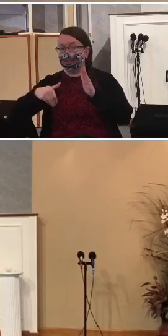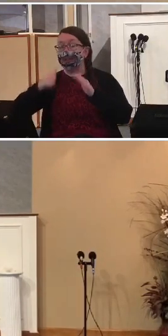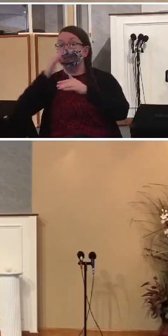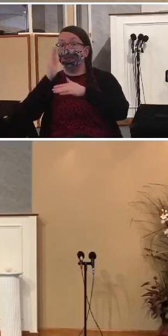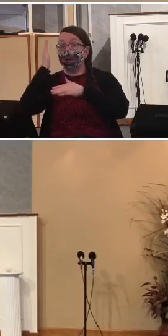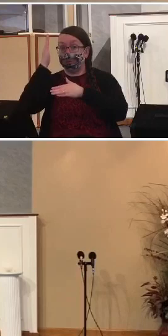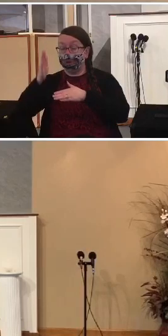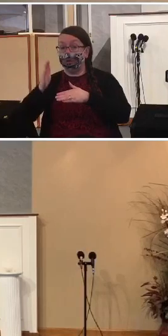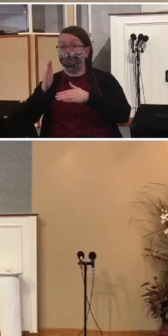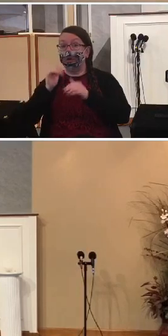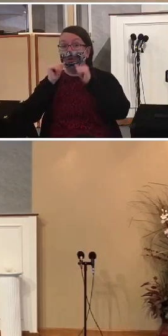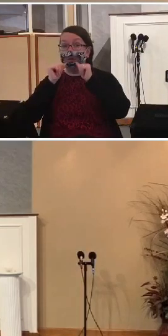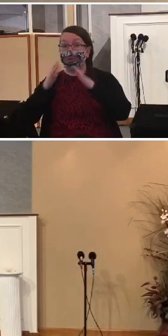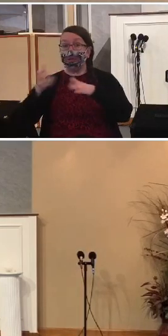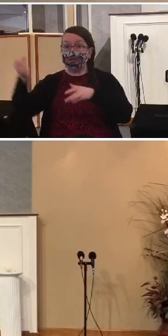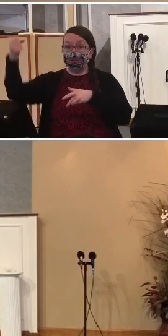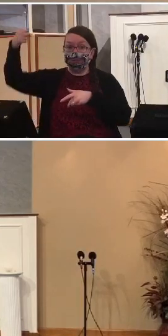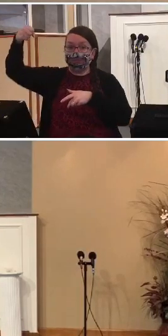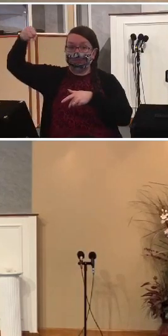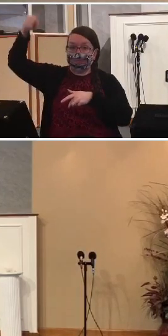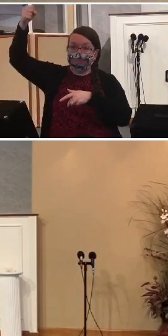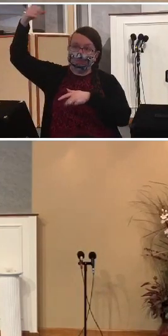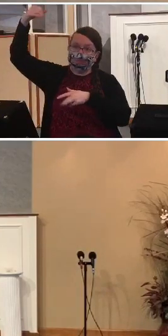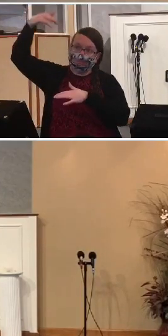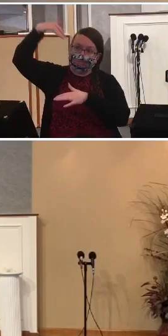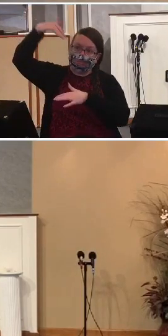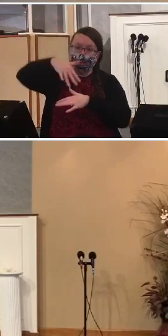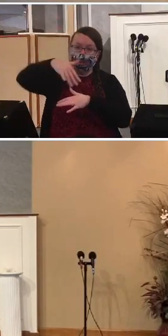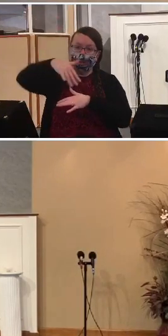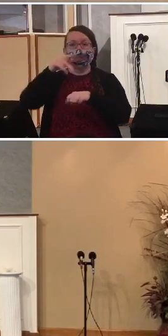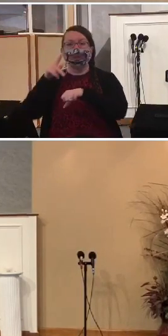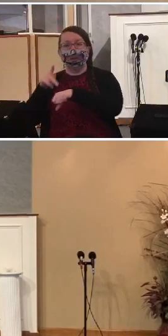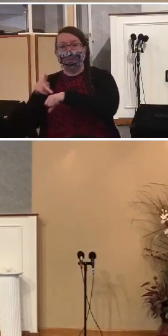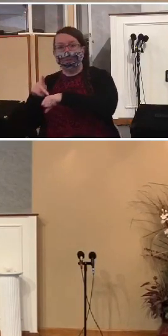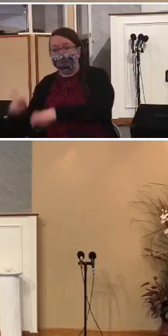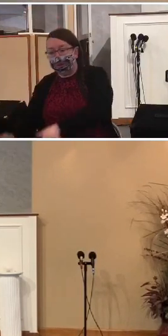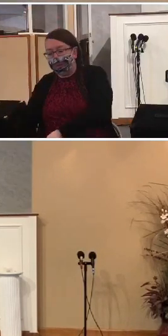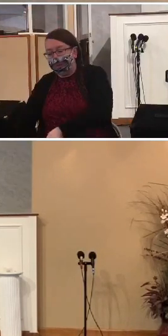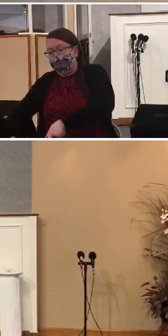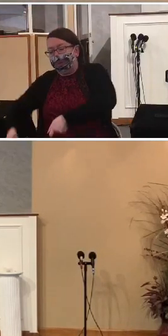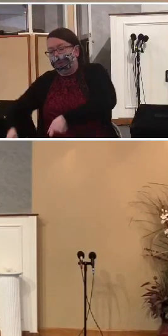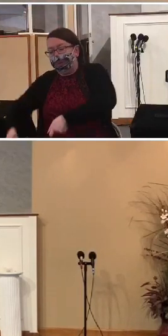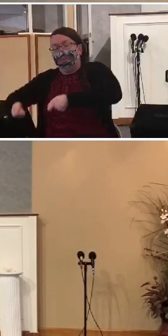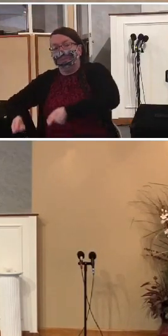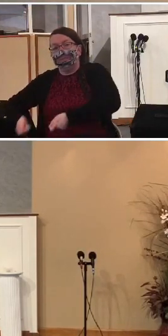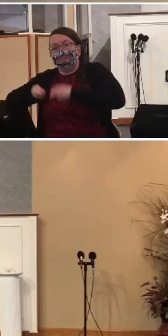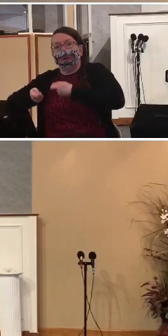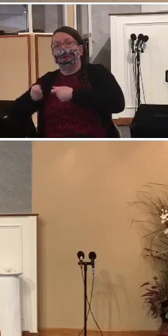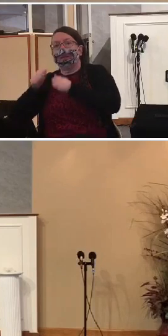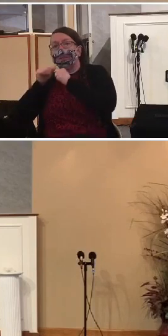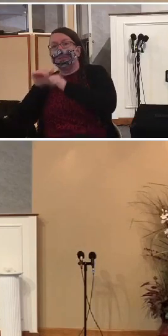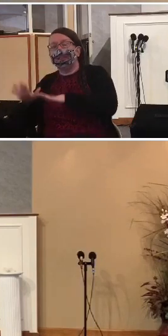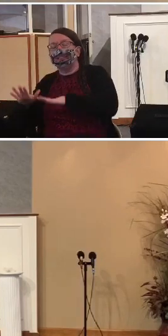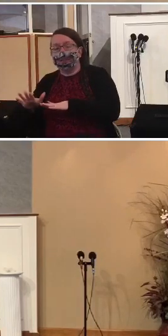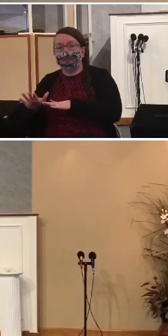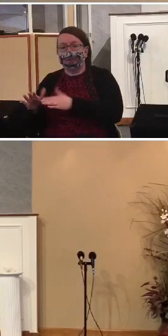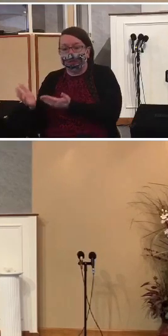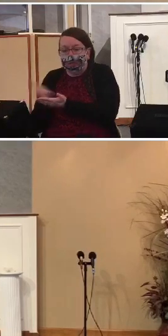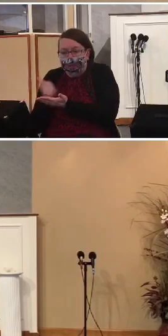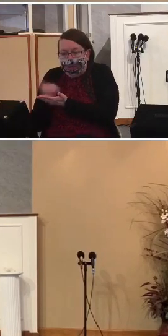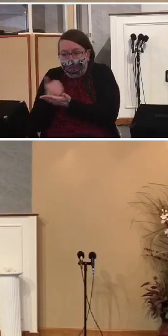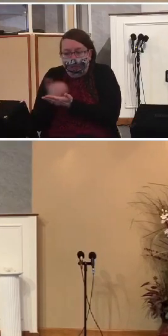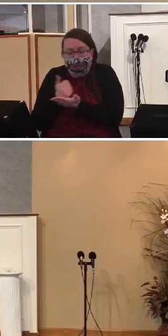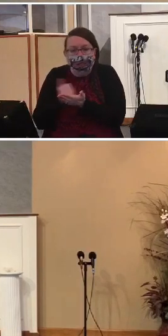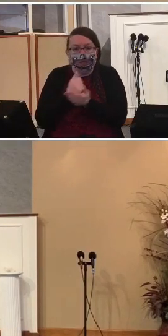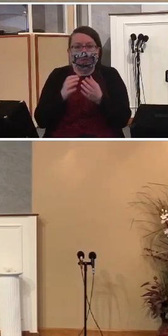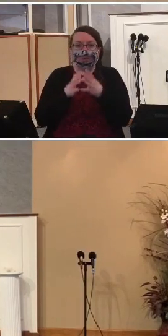Él lo va a hacer y Él va a poner bendiciones sobre ti. Y Pedro empezó a sacar todas esas bendiciones y empezó a